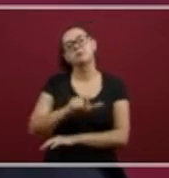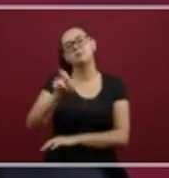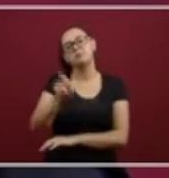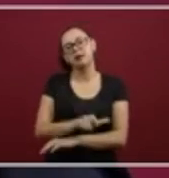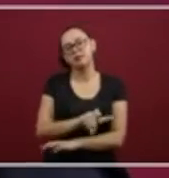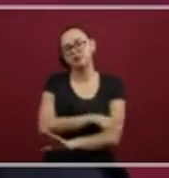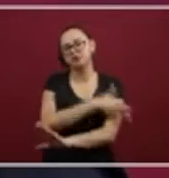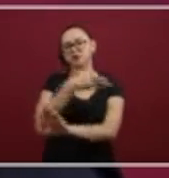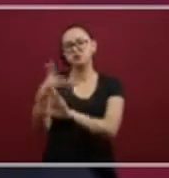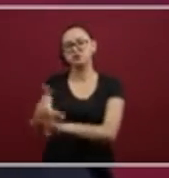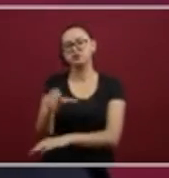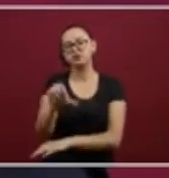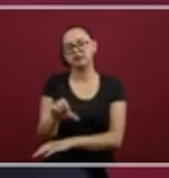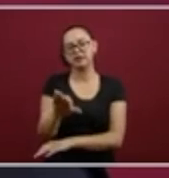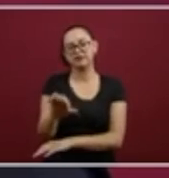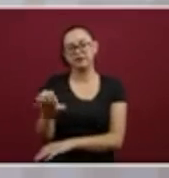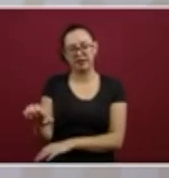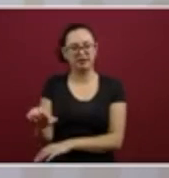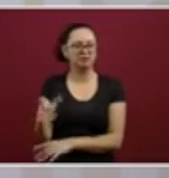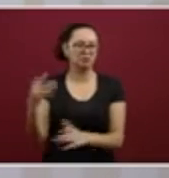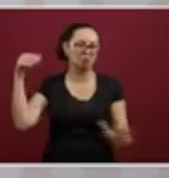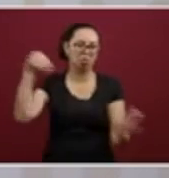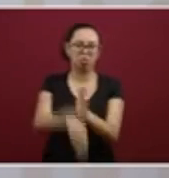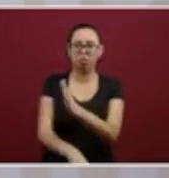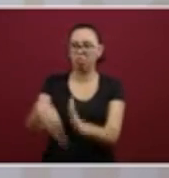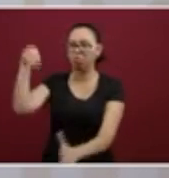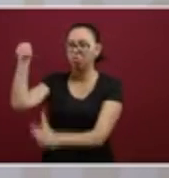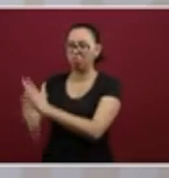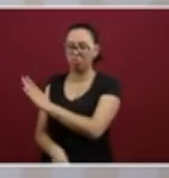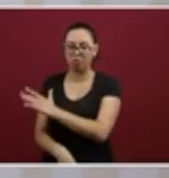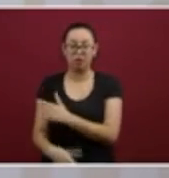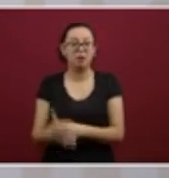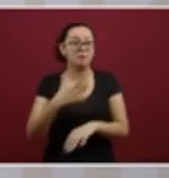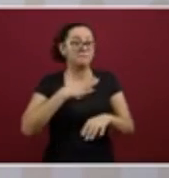Entonces, por eso mi compromiso es que no aumente